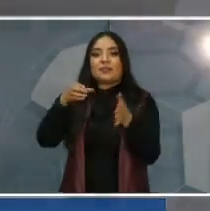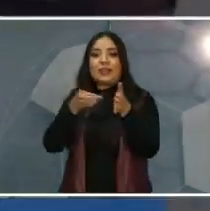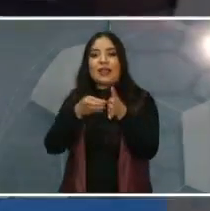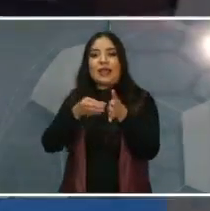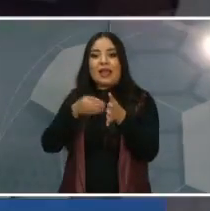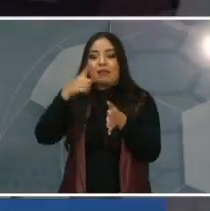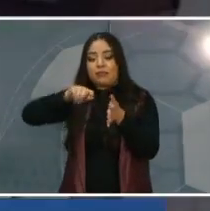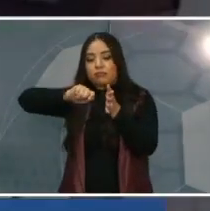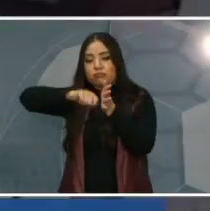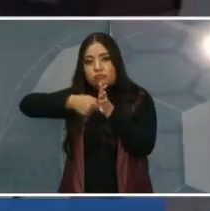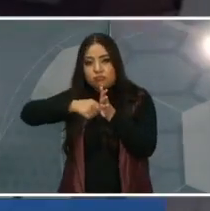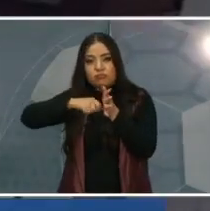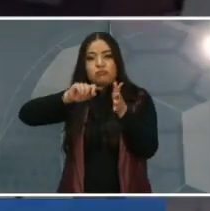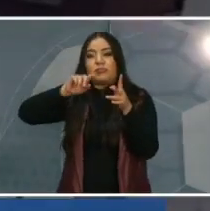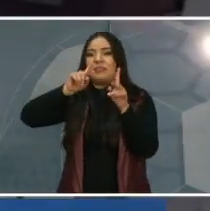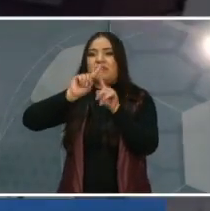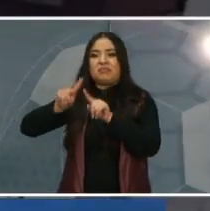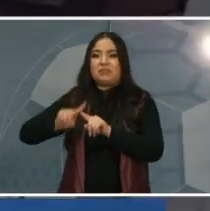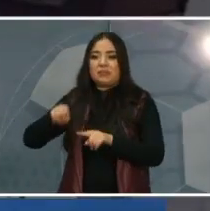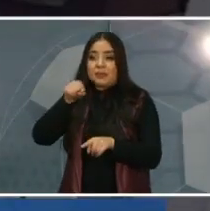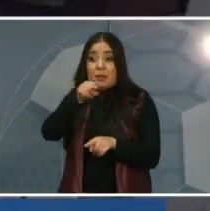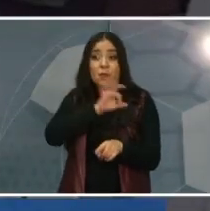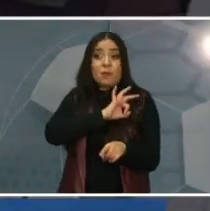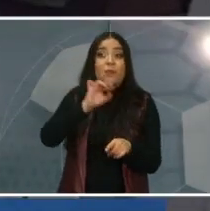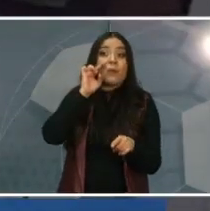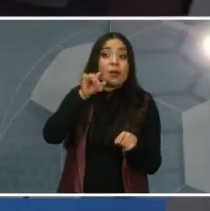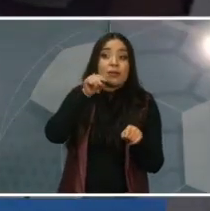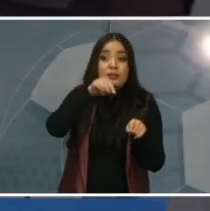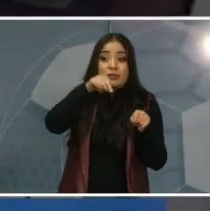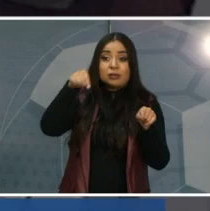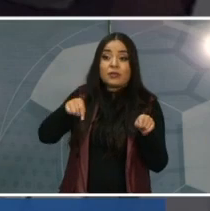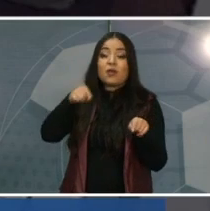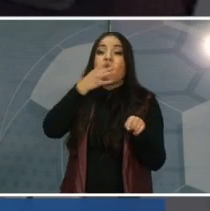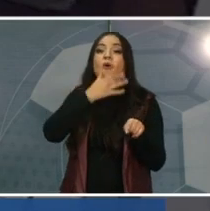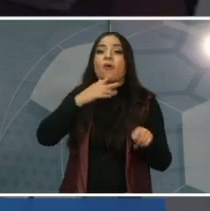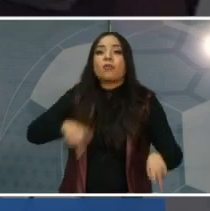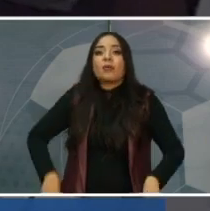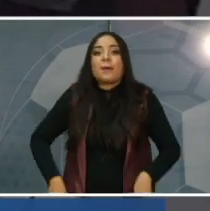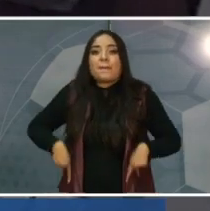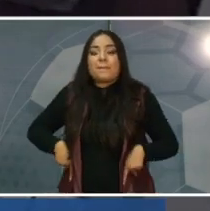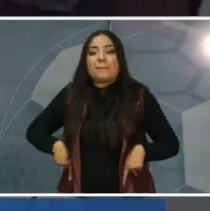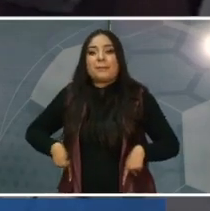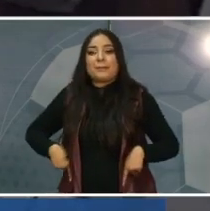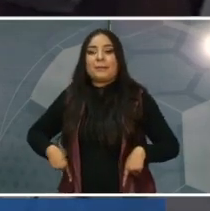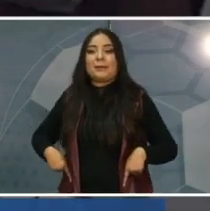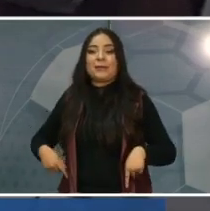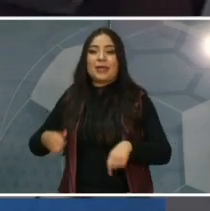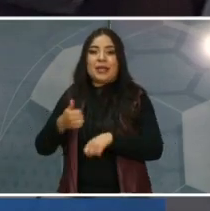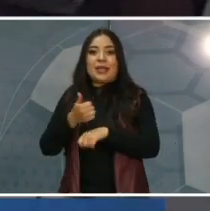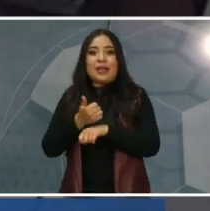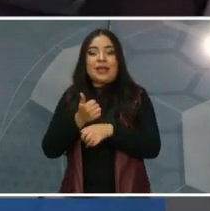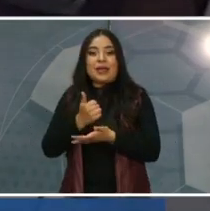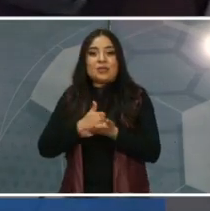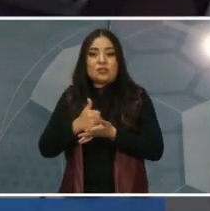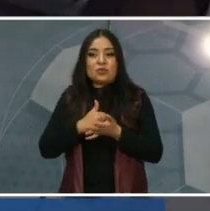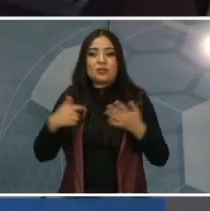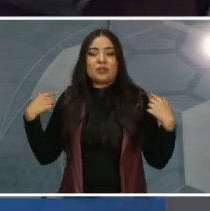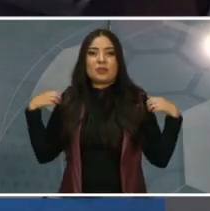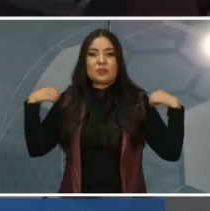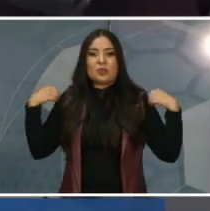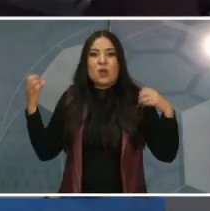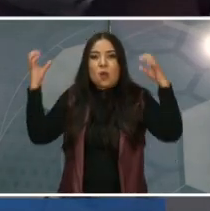clip se puede observar como un hombre que vestía pantalón de mezclilla playera oscura y portaba una gorra